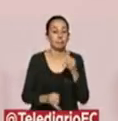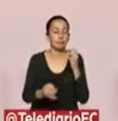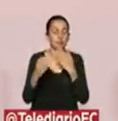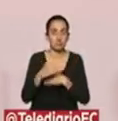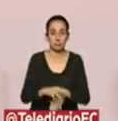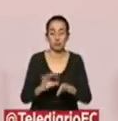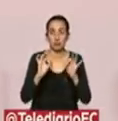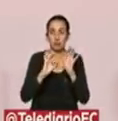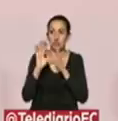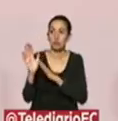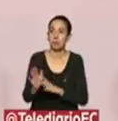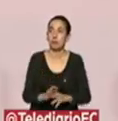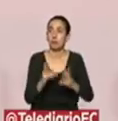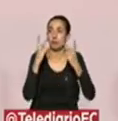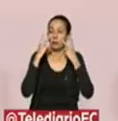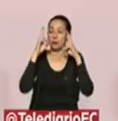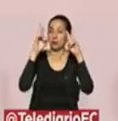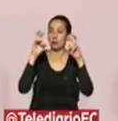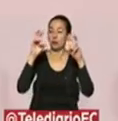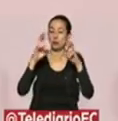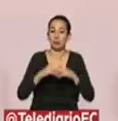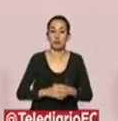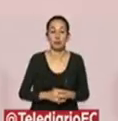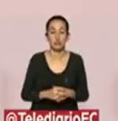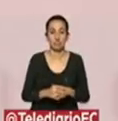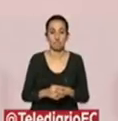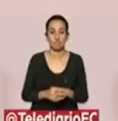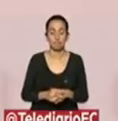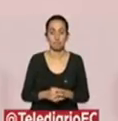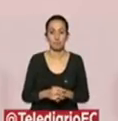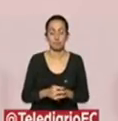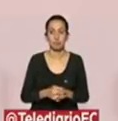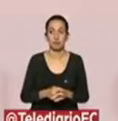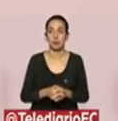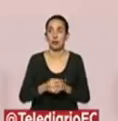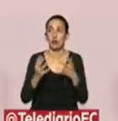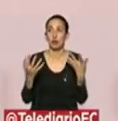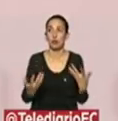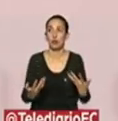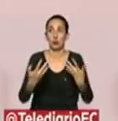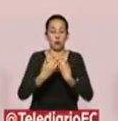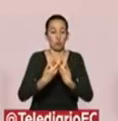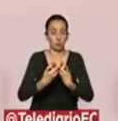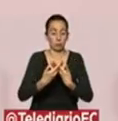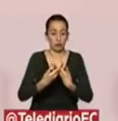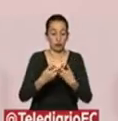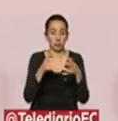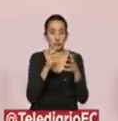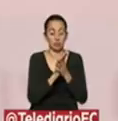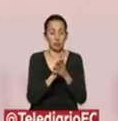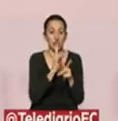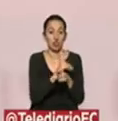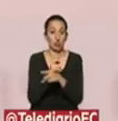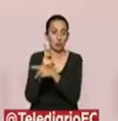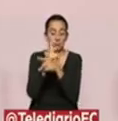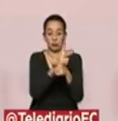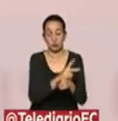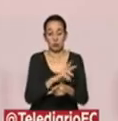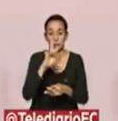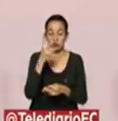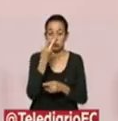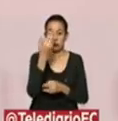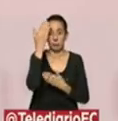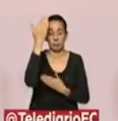tema más. Lo revisamos junto a ustedes. Una coalición se impone en el Consejo de Quito, la agrupación definió